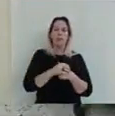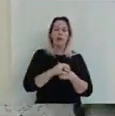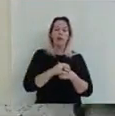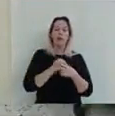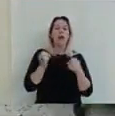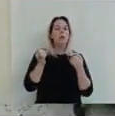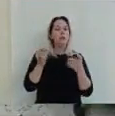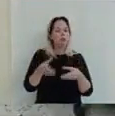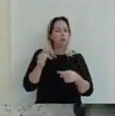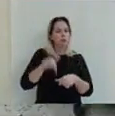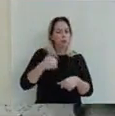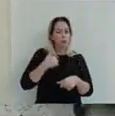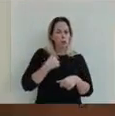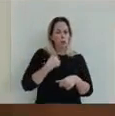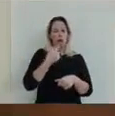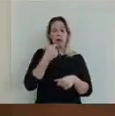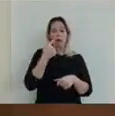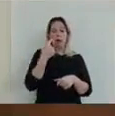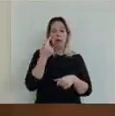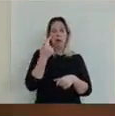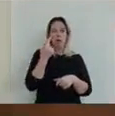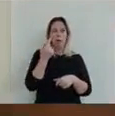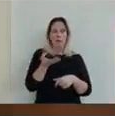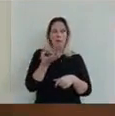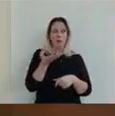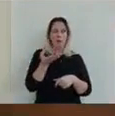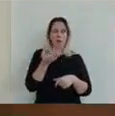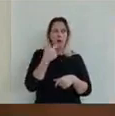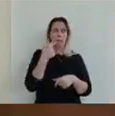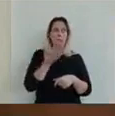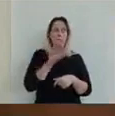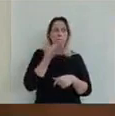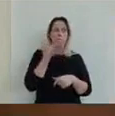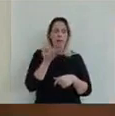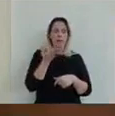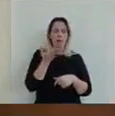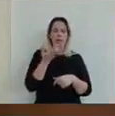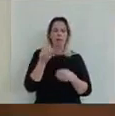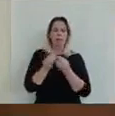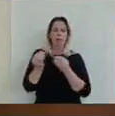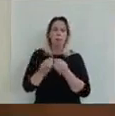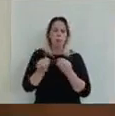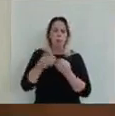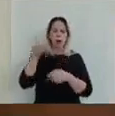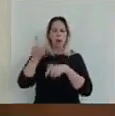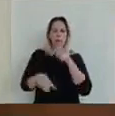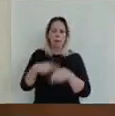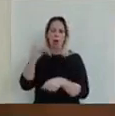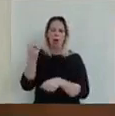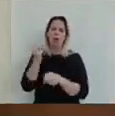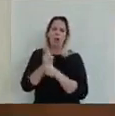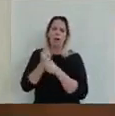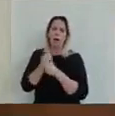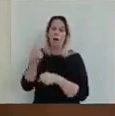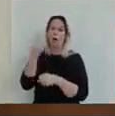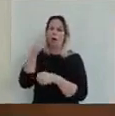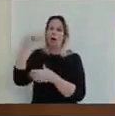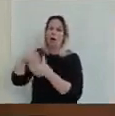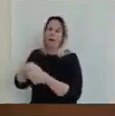momento, que sí, muchos de los funcionarios municipales, en su cuenta de Facebook, ya que tocó el